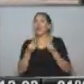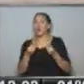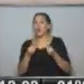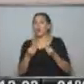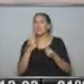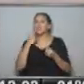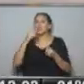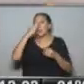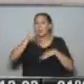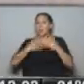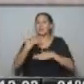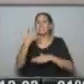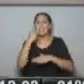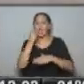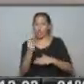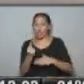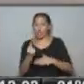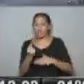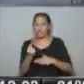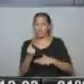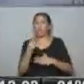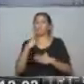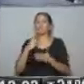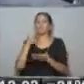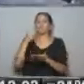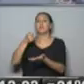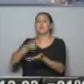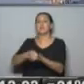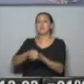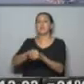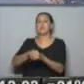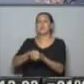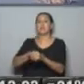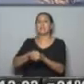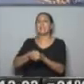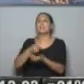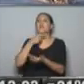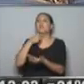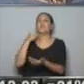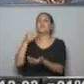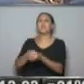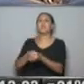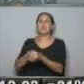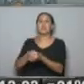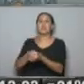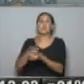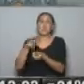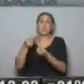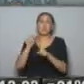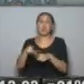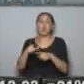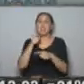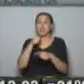a los 5 días hábiles vamos a poner el pago de la liquidación del pago del